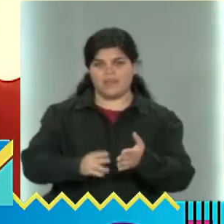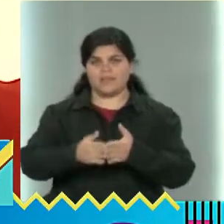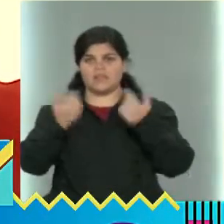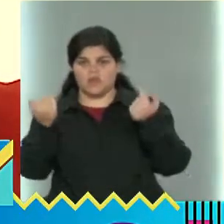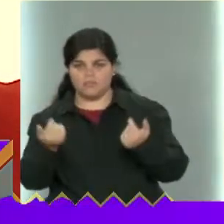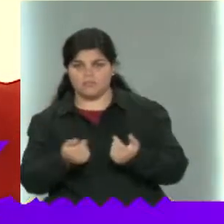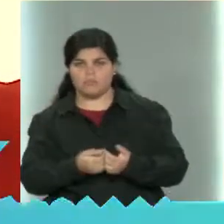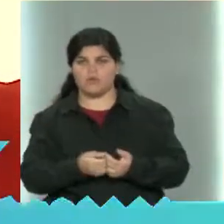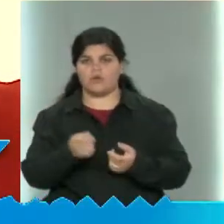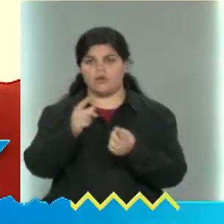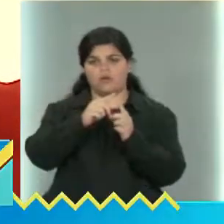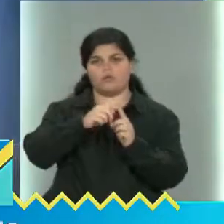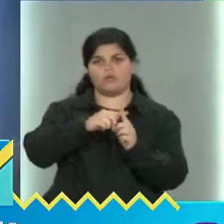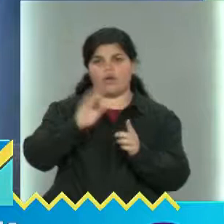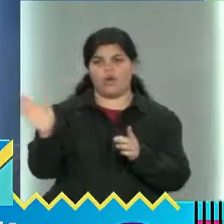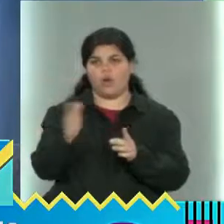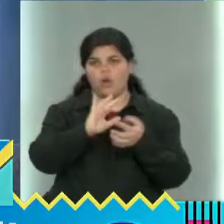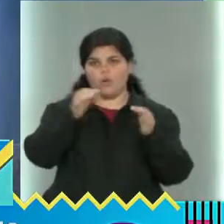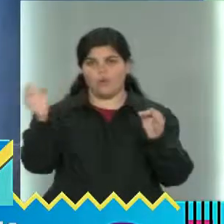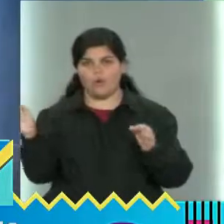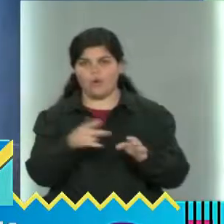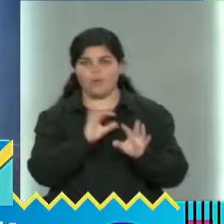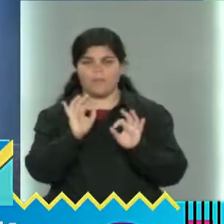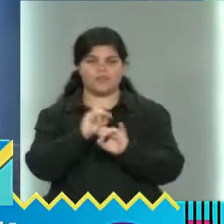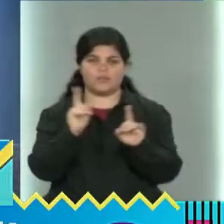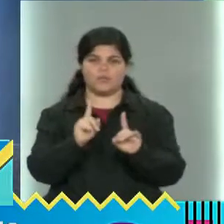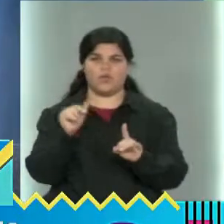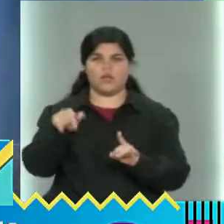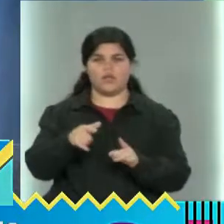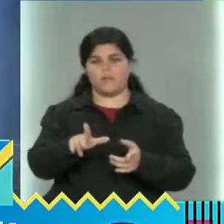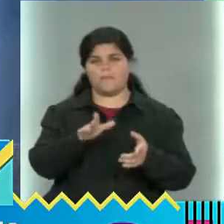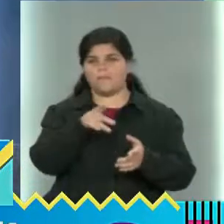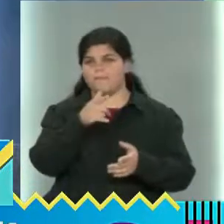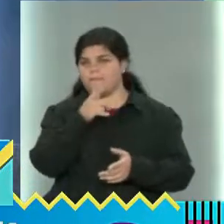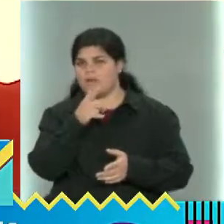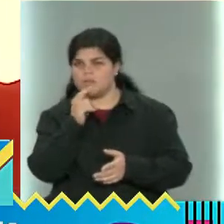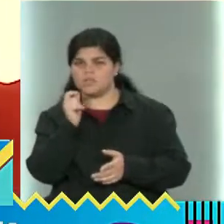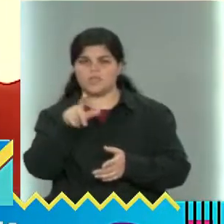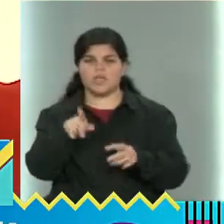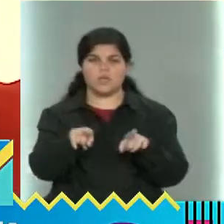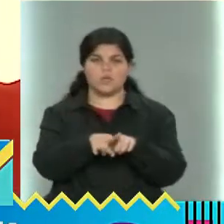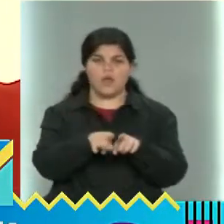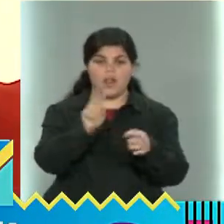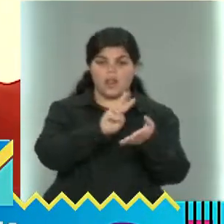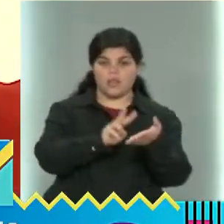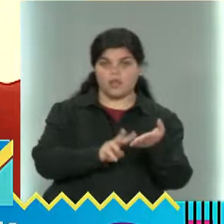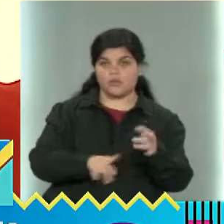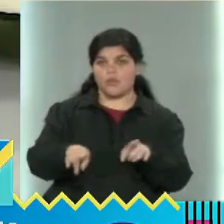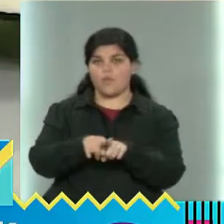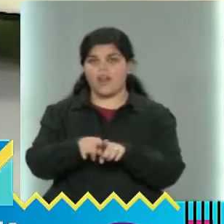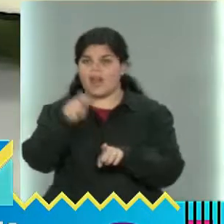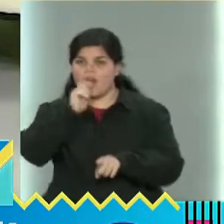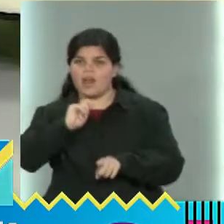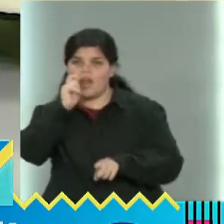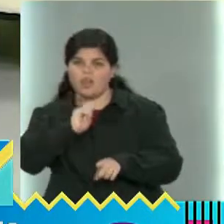parece que la obra literaria es como tomar un helado. Se paladea y se hace por placer. No